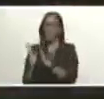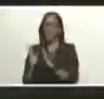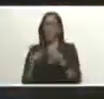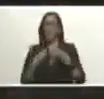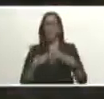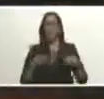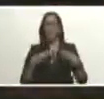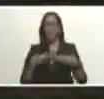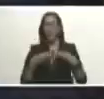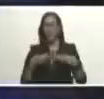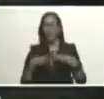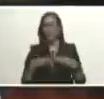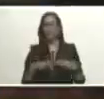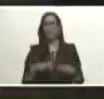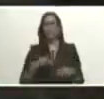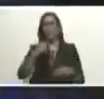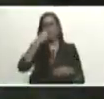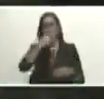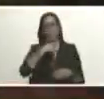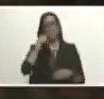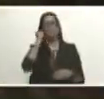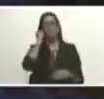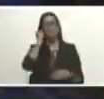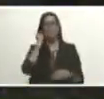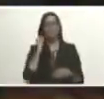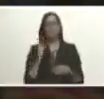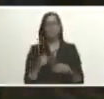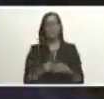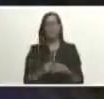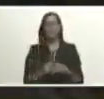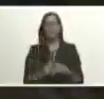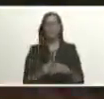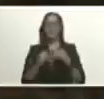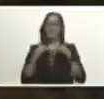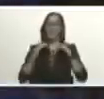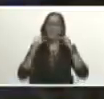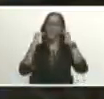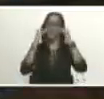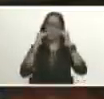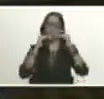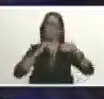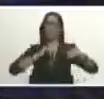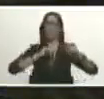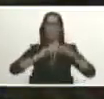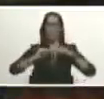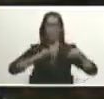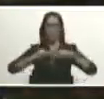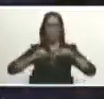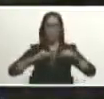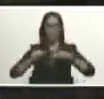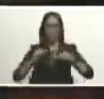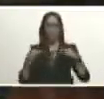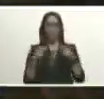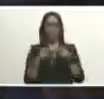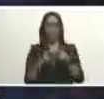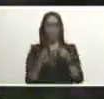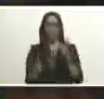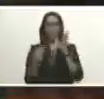ver que hombres en alta coordinación, con un equipamiento ajustado a la Constitución